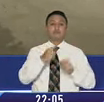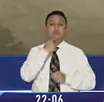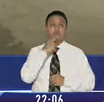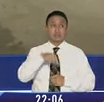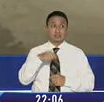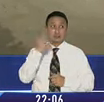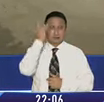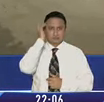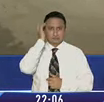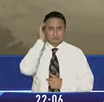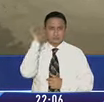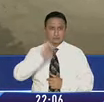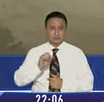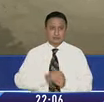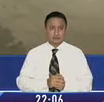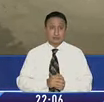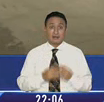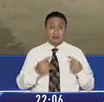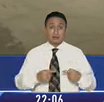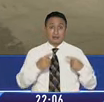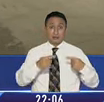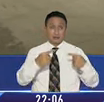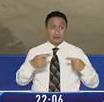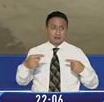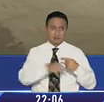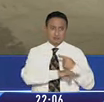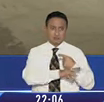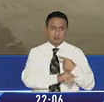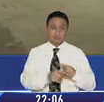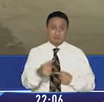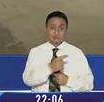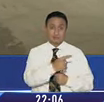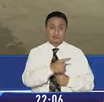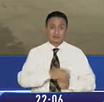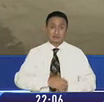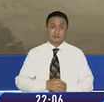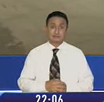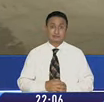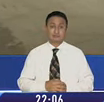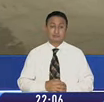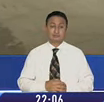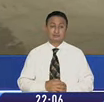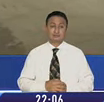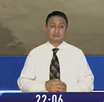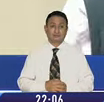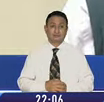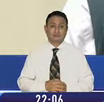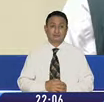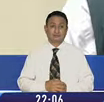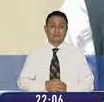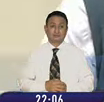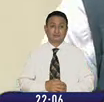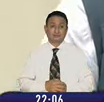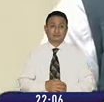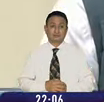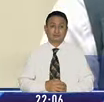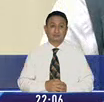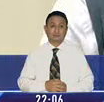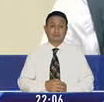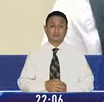sentirse aterrados, pues cada vez son más frecuentes los robos y asaltos bajo este modus operandi. Ellos están